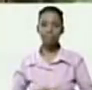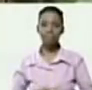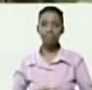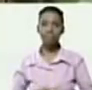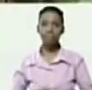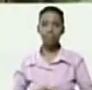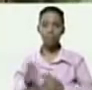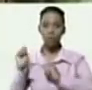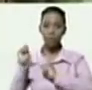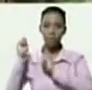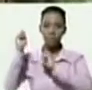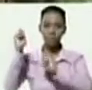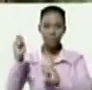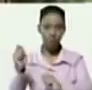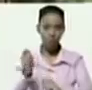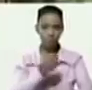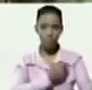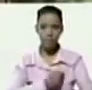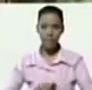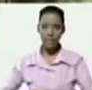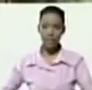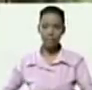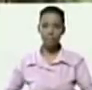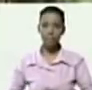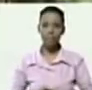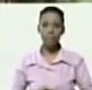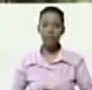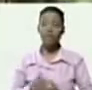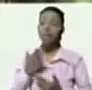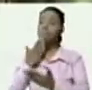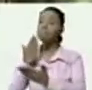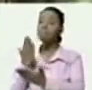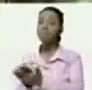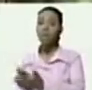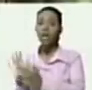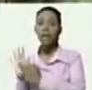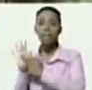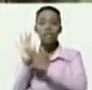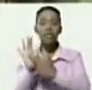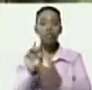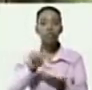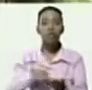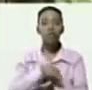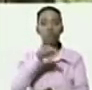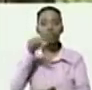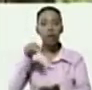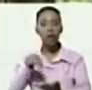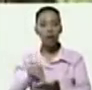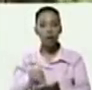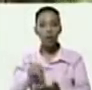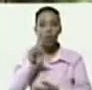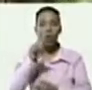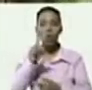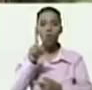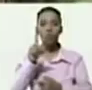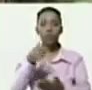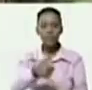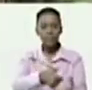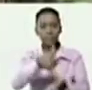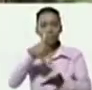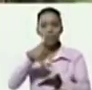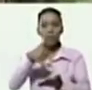Estaba entregando la presidencia. Sin pedir a la representación nacional un premio por